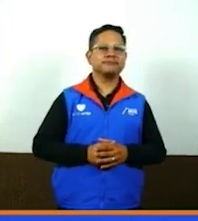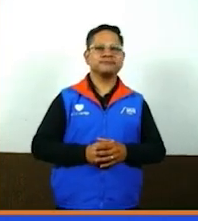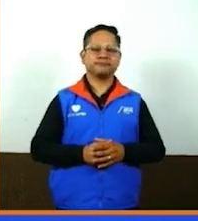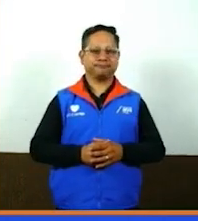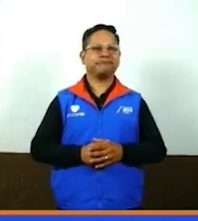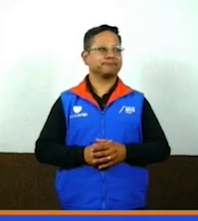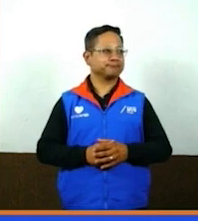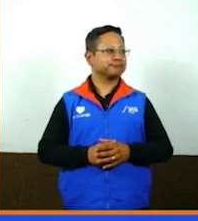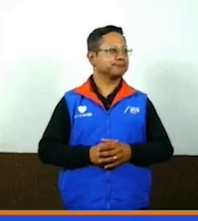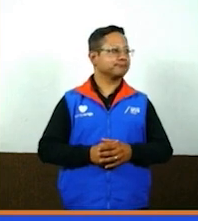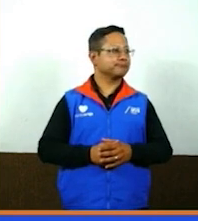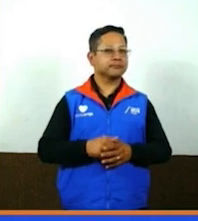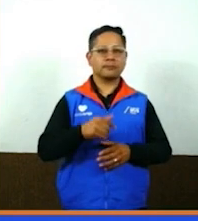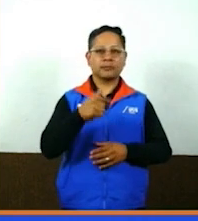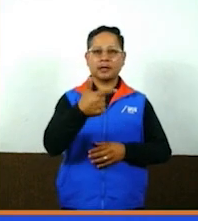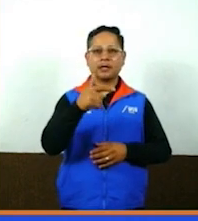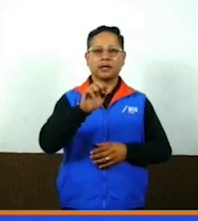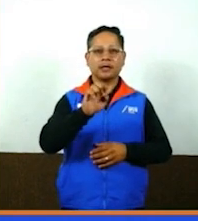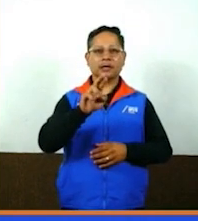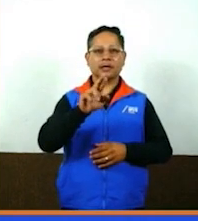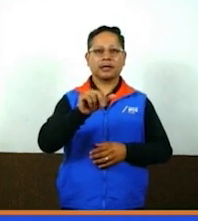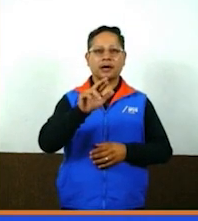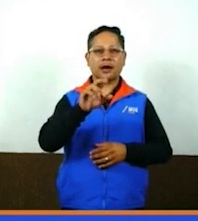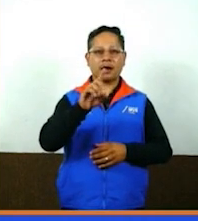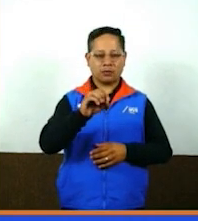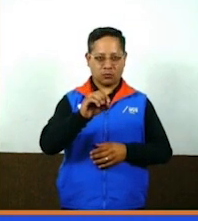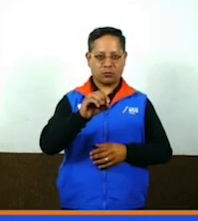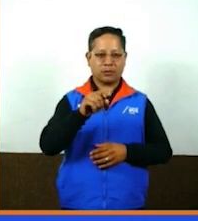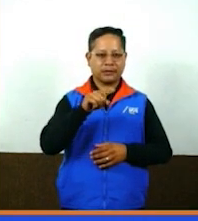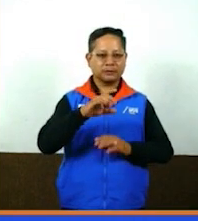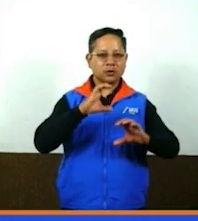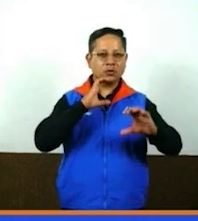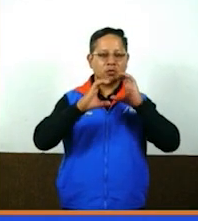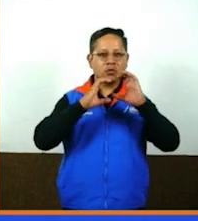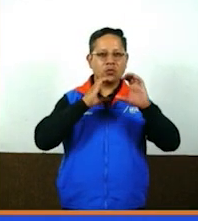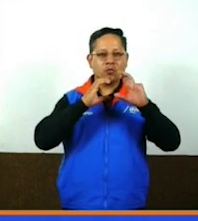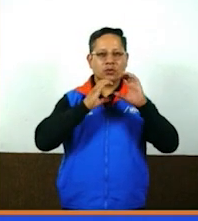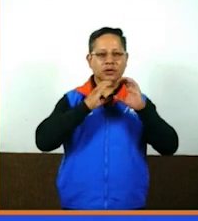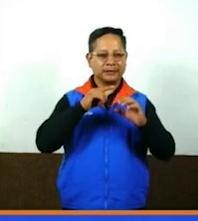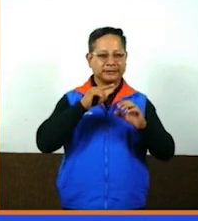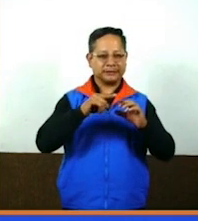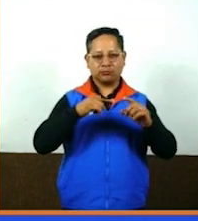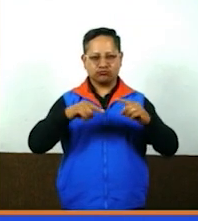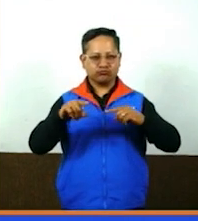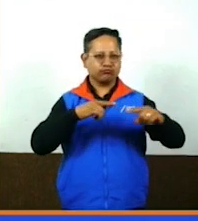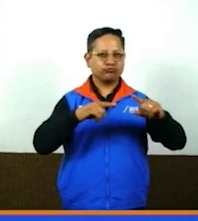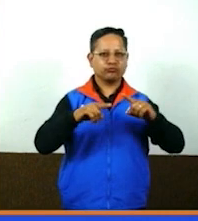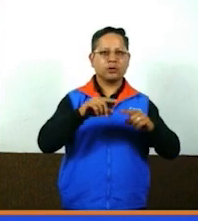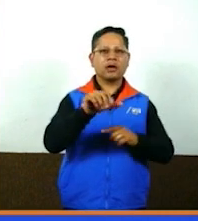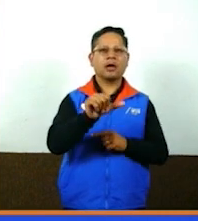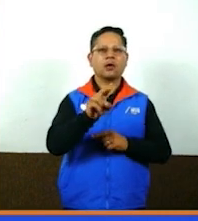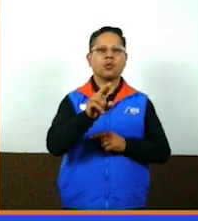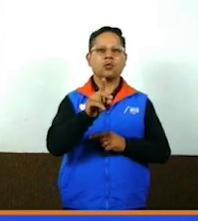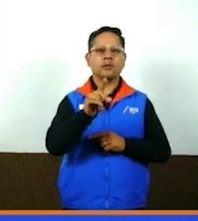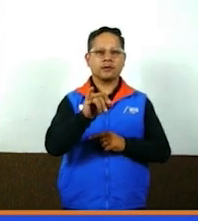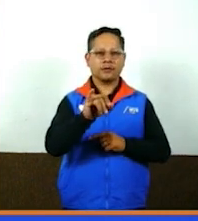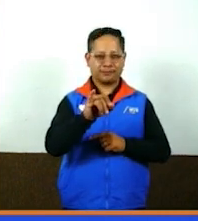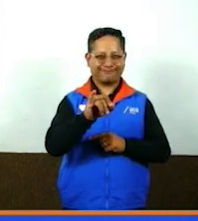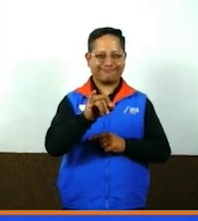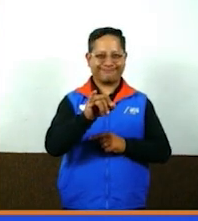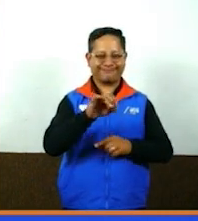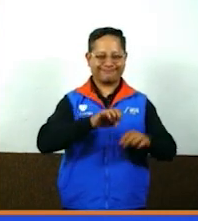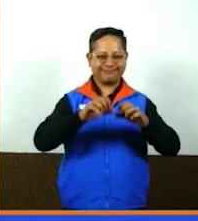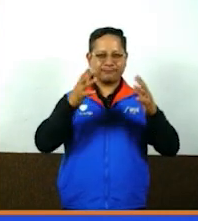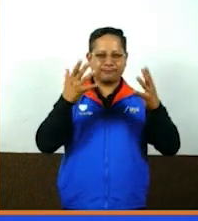Venga, tenemos a Gerardo Hernández González, de Comunicación Corporativa y Sustentabilidad de Audi.